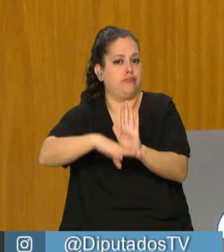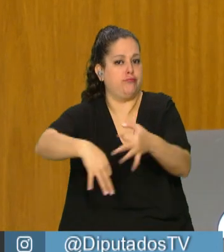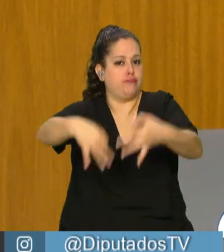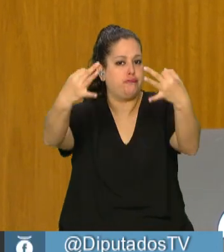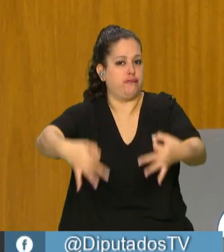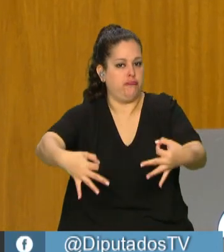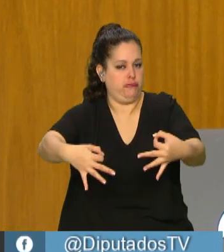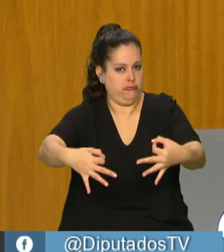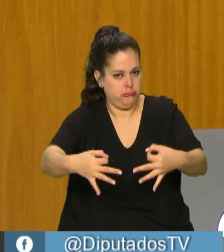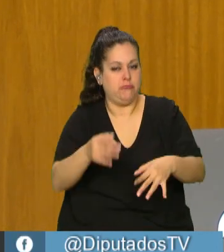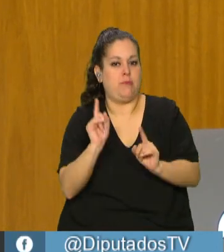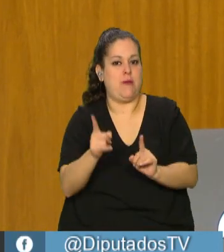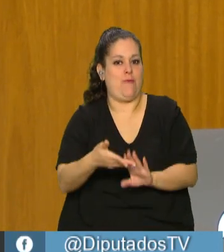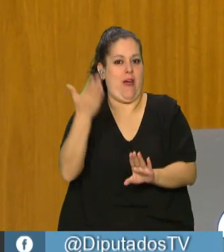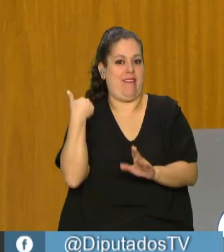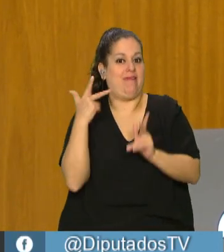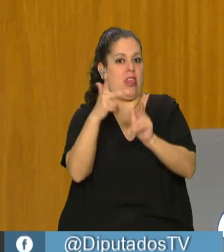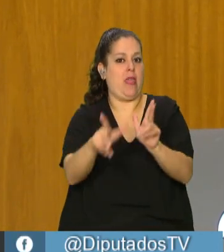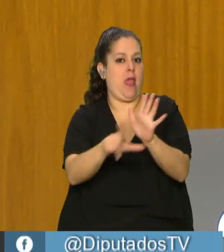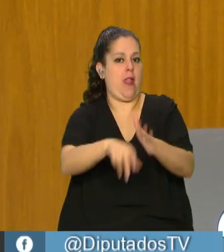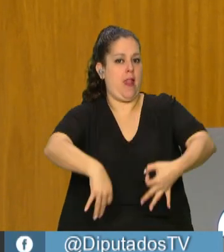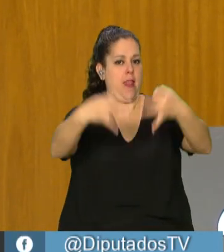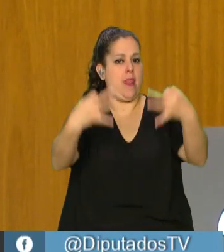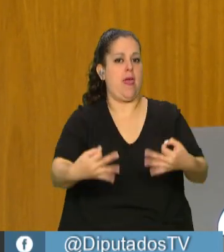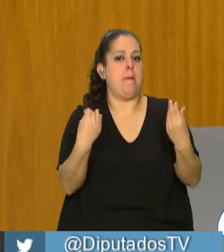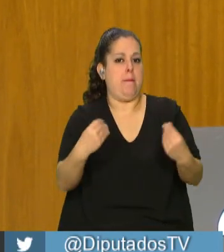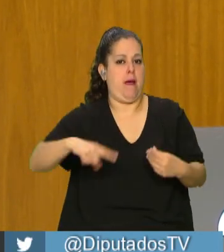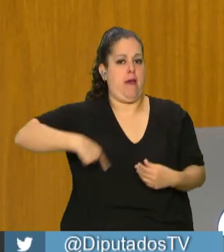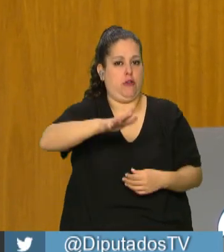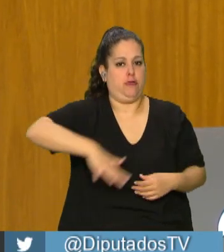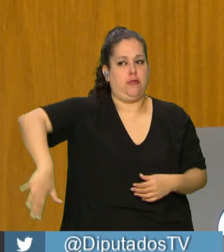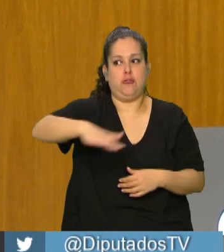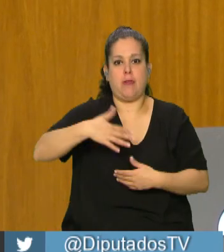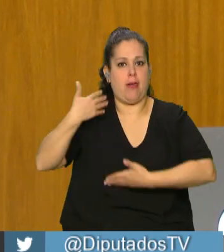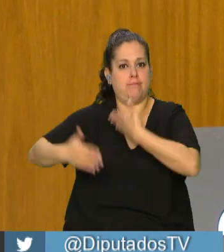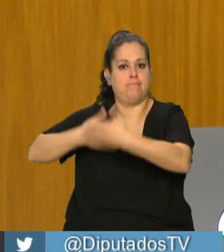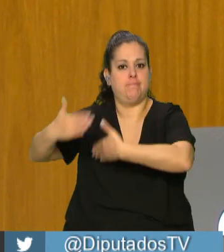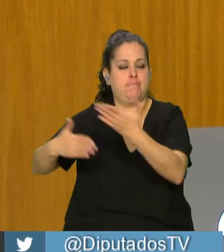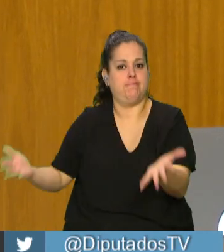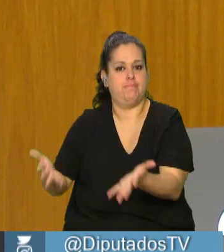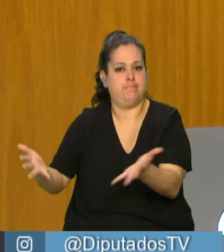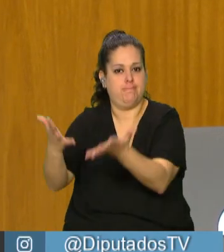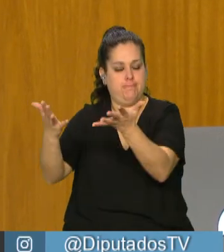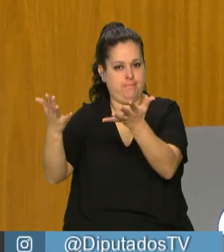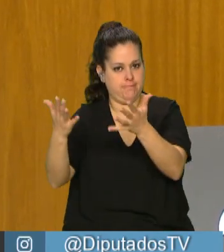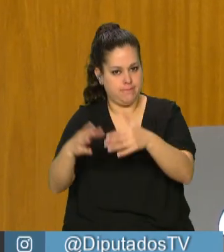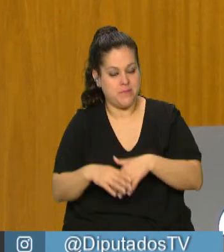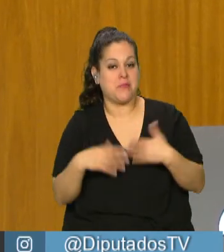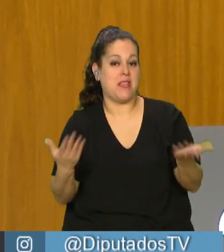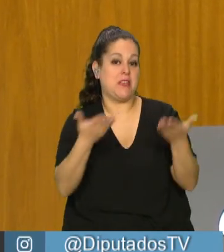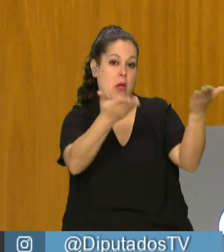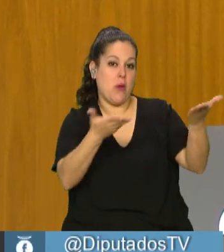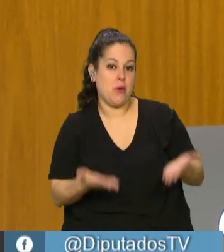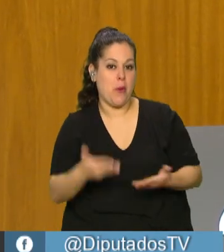de legalidad, como vengo diciendo, para que sean implementadas y afecten nuestra vida cotidiana de toda la ciudadanía. Así que